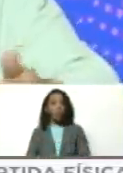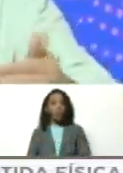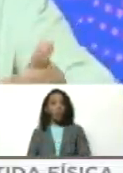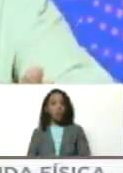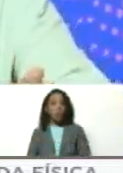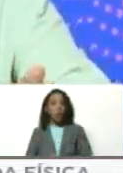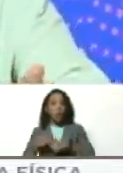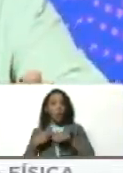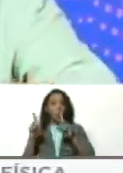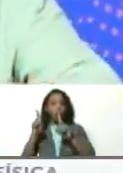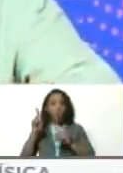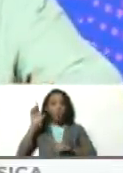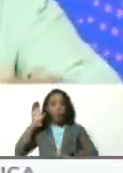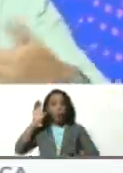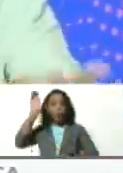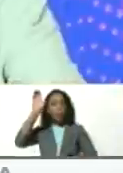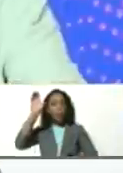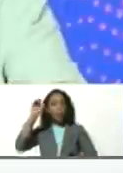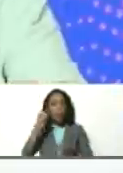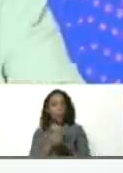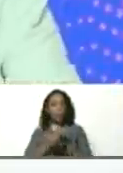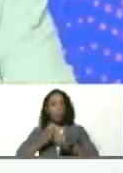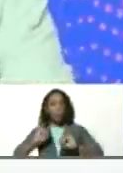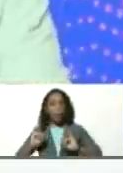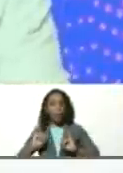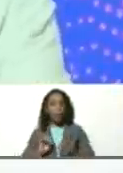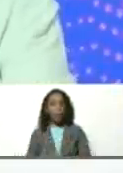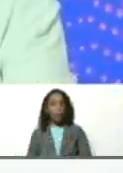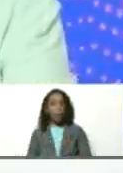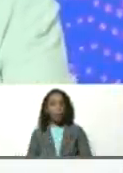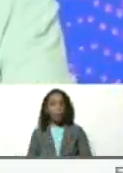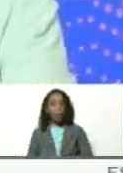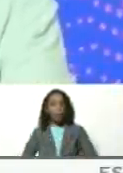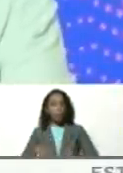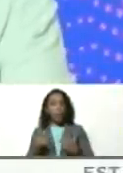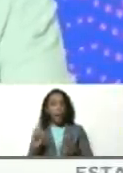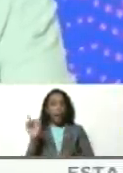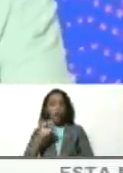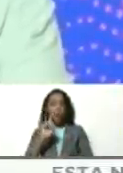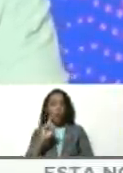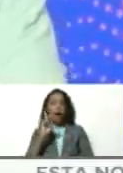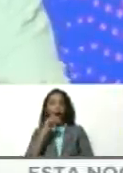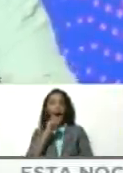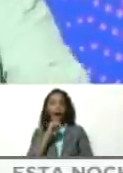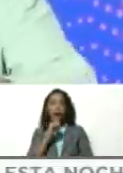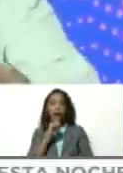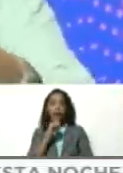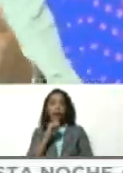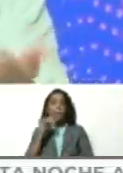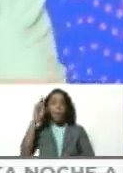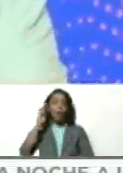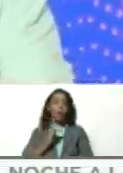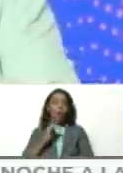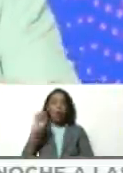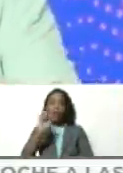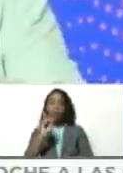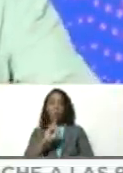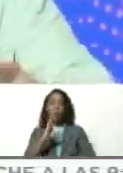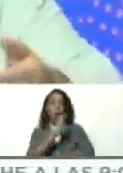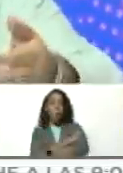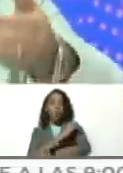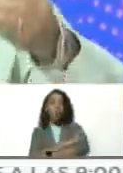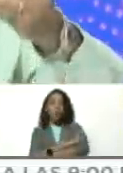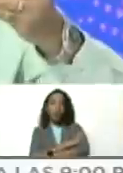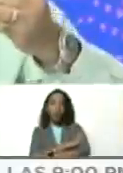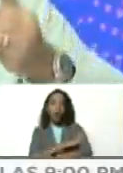o otros partidos independientes que ni son bolivarianos, chavistas, ni son opositores.